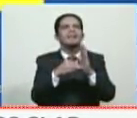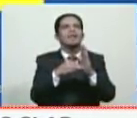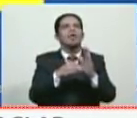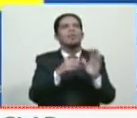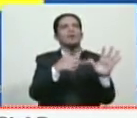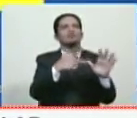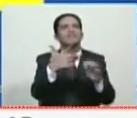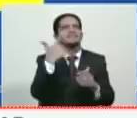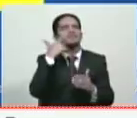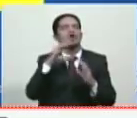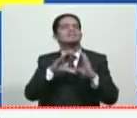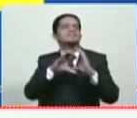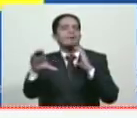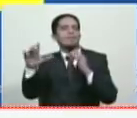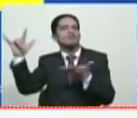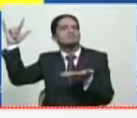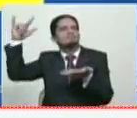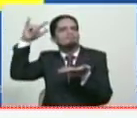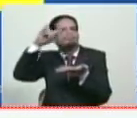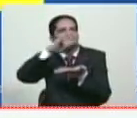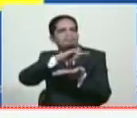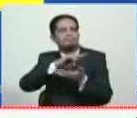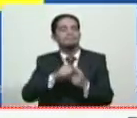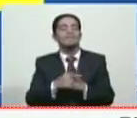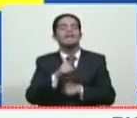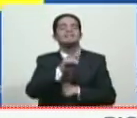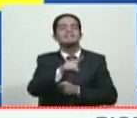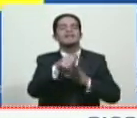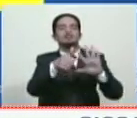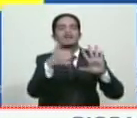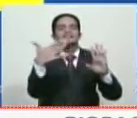487.435 en transporte aéreo,